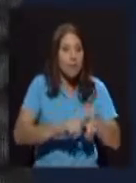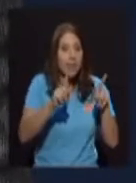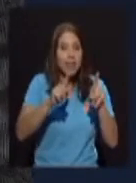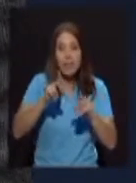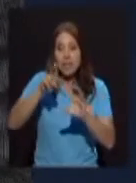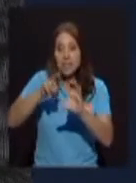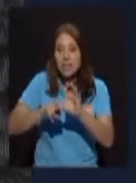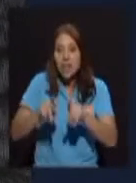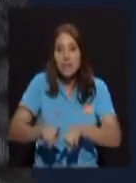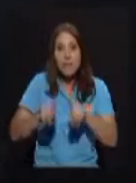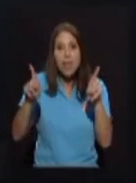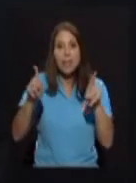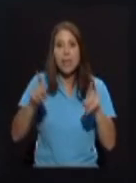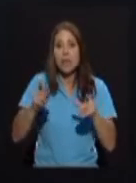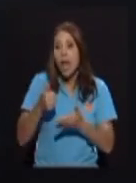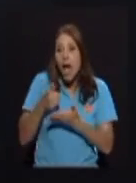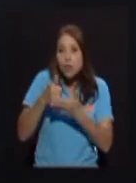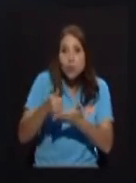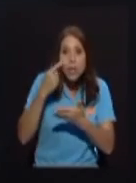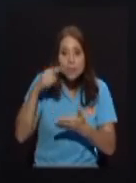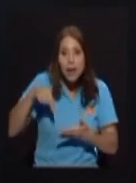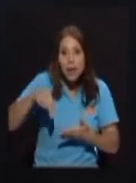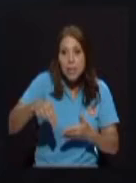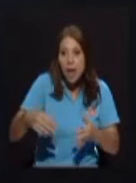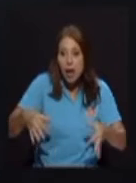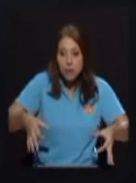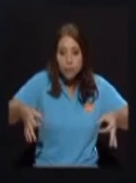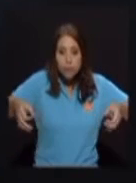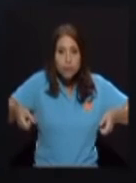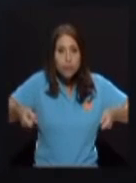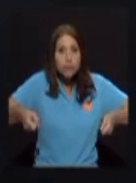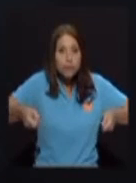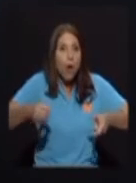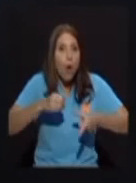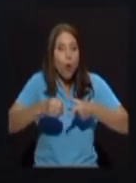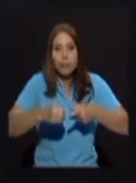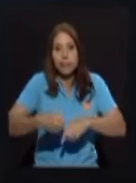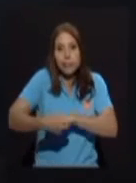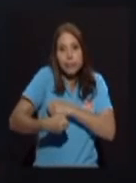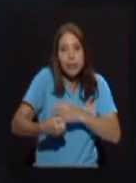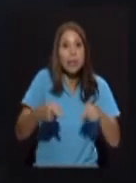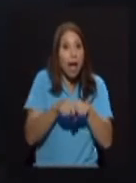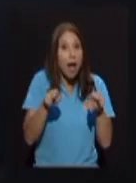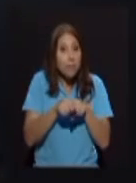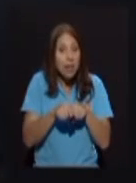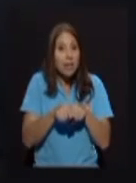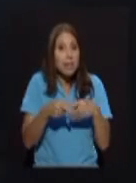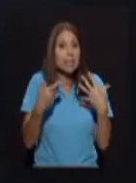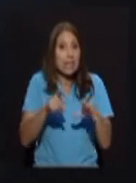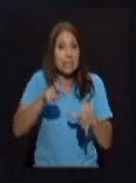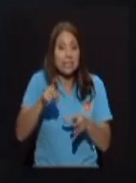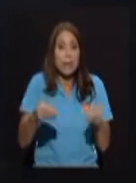caminar, etcétera, ese tipo de cosas. También va a ir aumentando la oferta de cuidadores, y en eso el país tiene que prestar